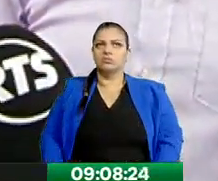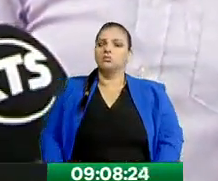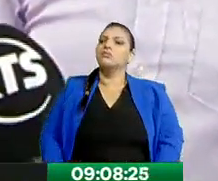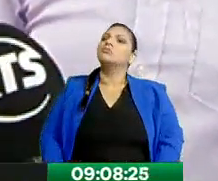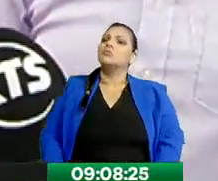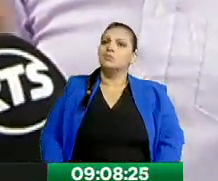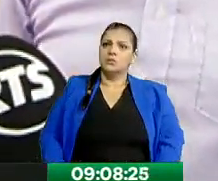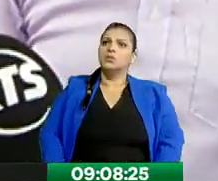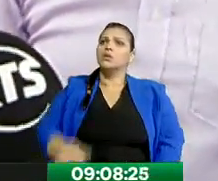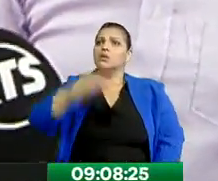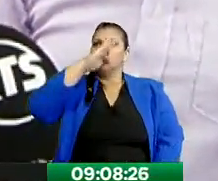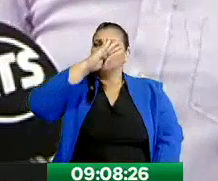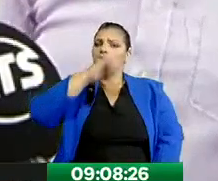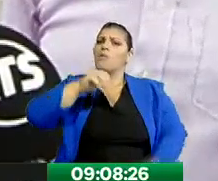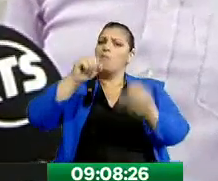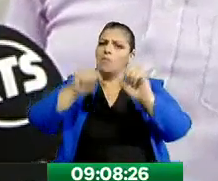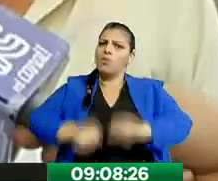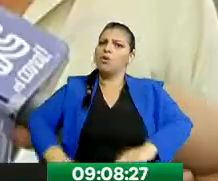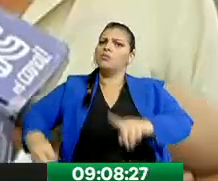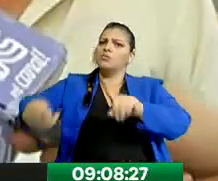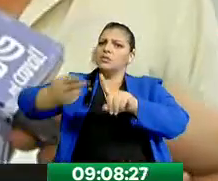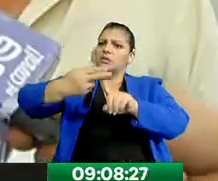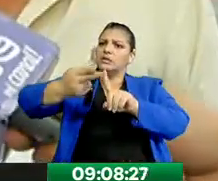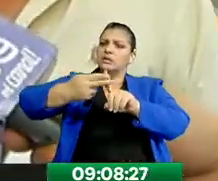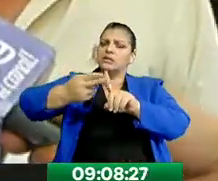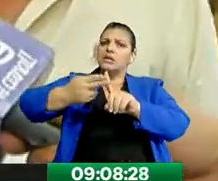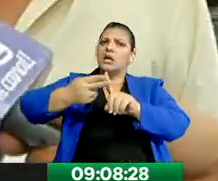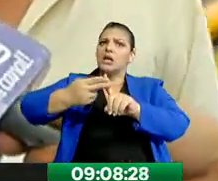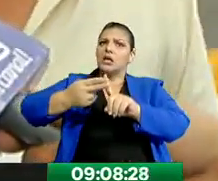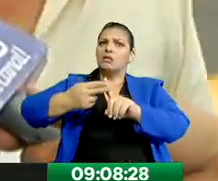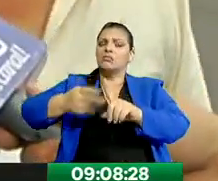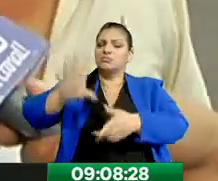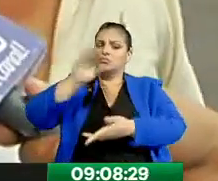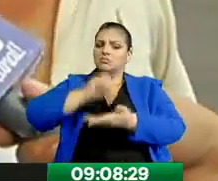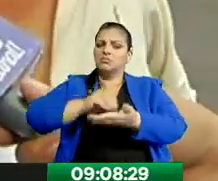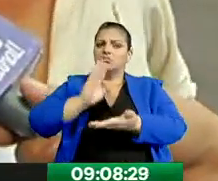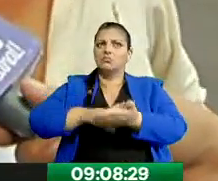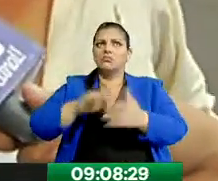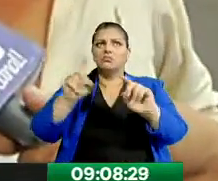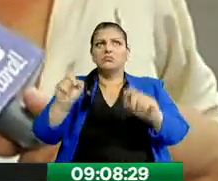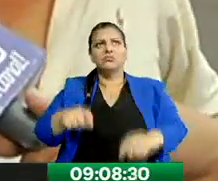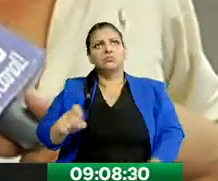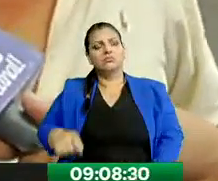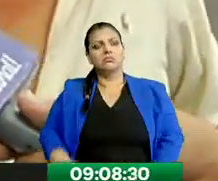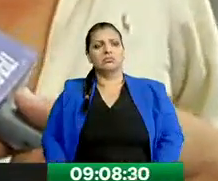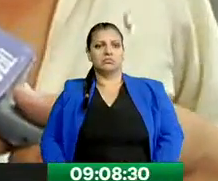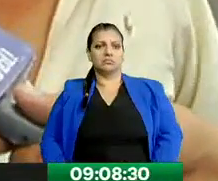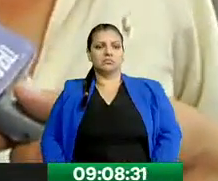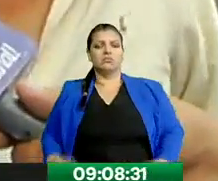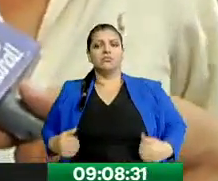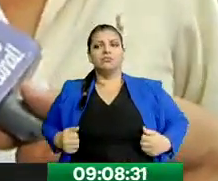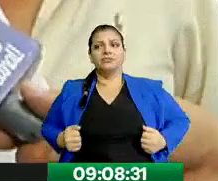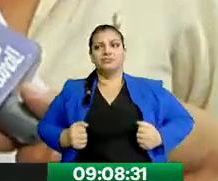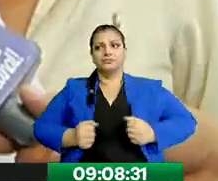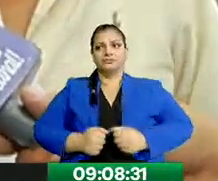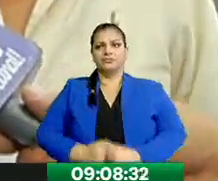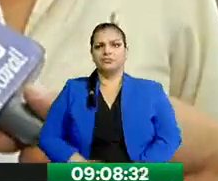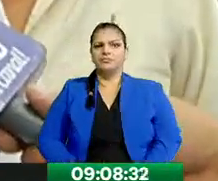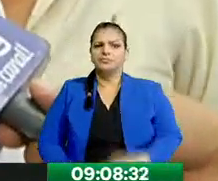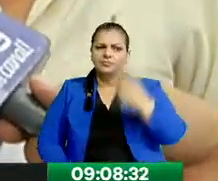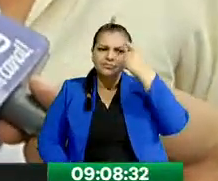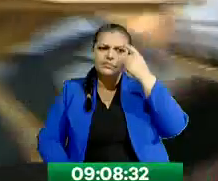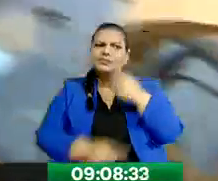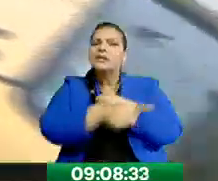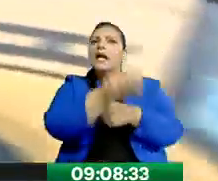el censo para ver cuántas unidades necesitan en Guayaquil. Creo que ni siquiera una razón social, legal, pagan impuestos,